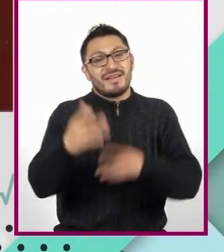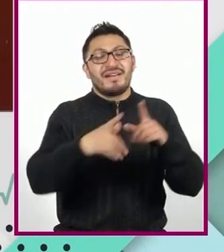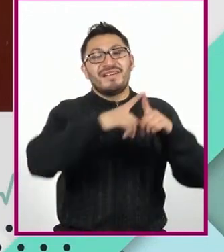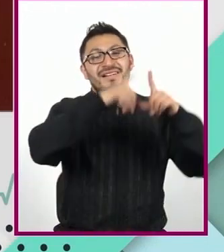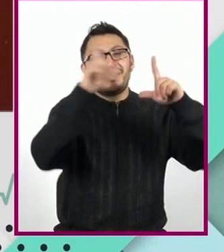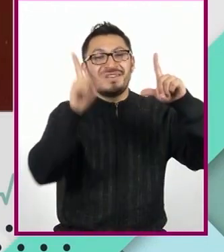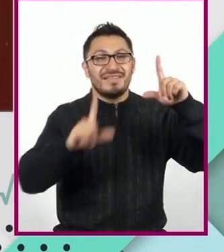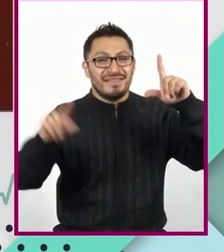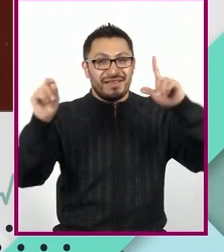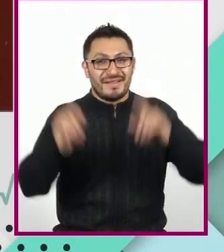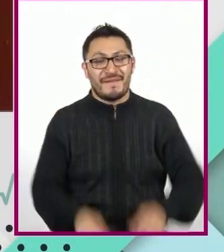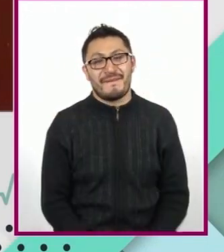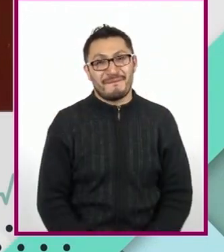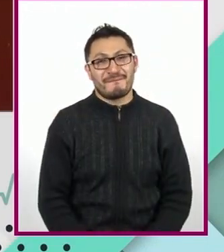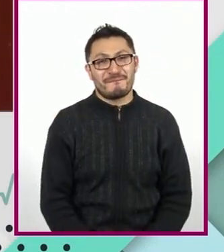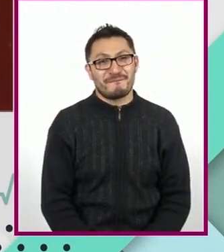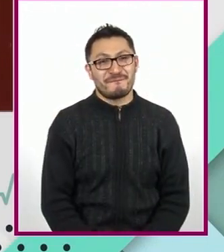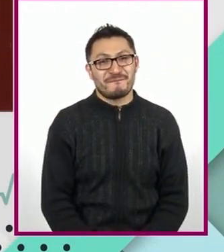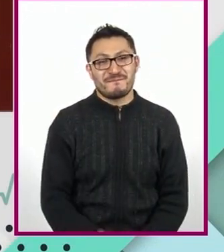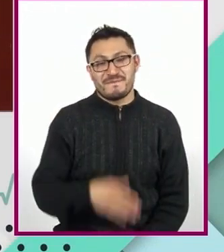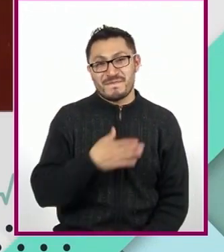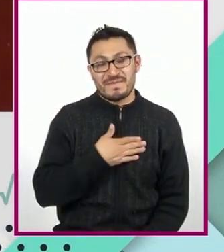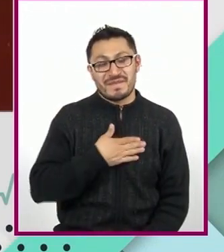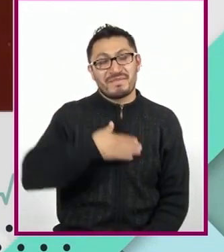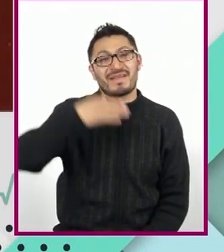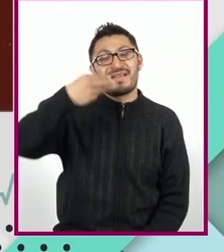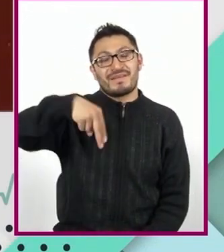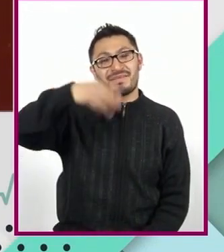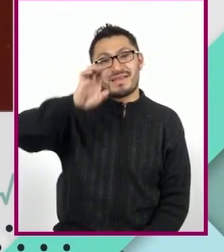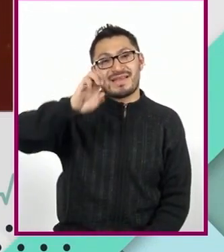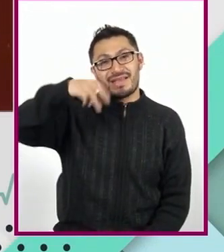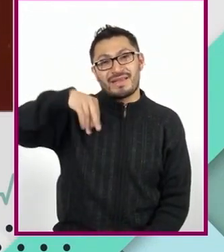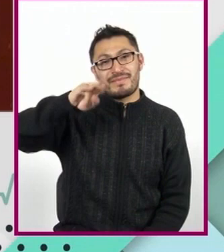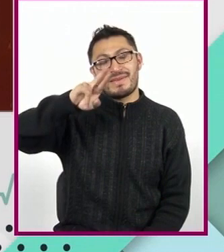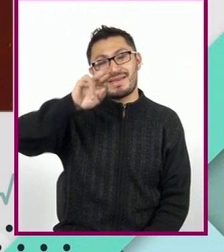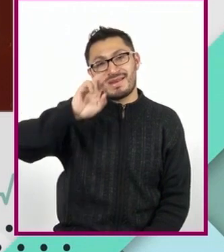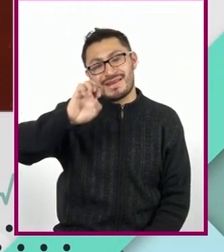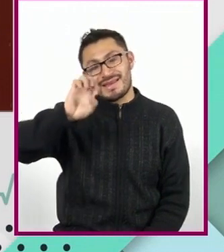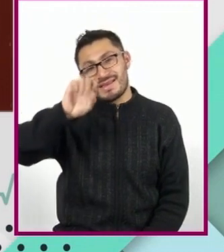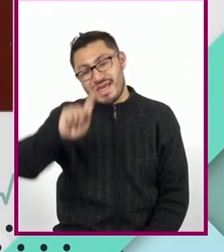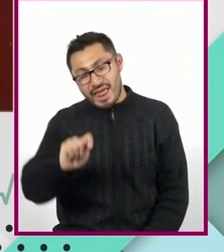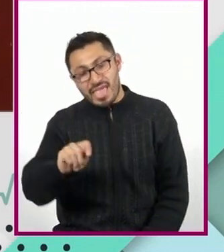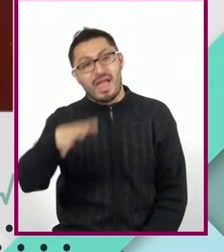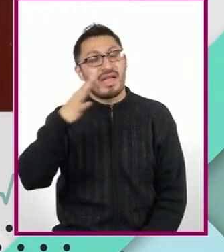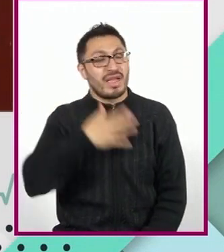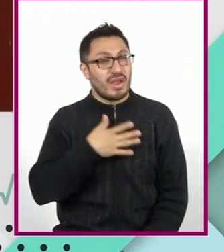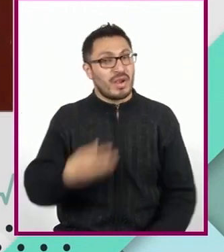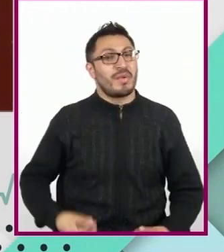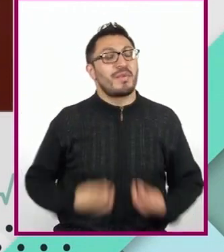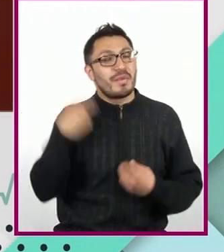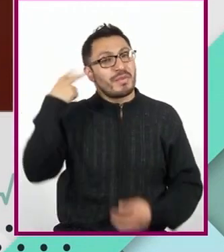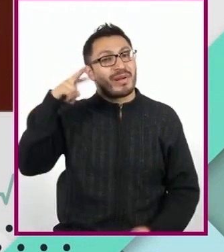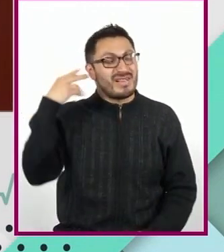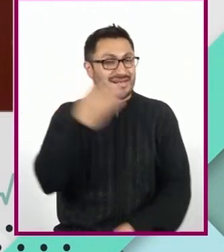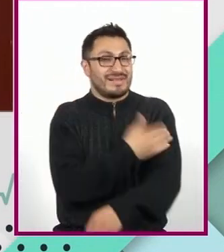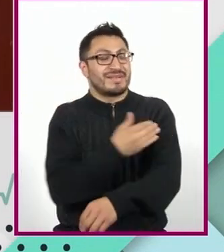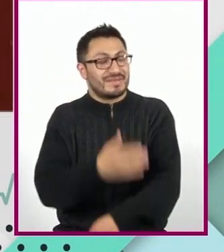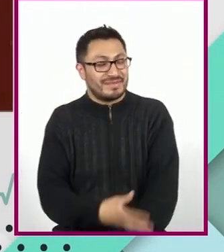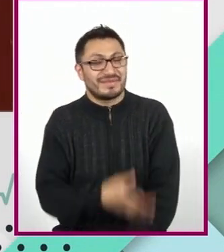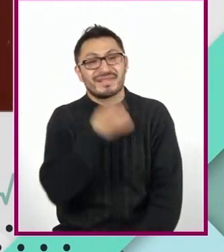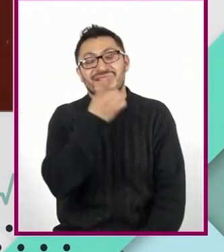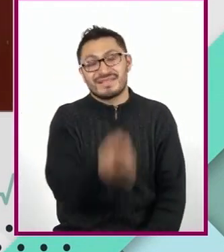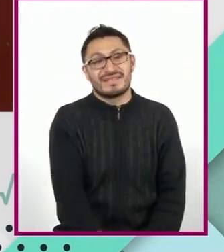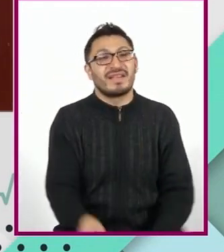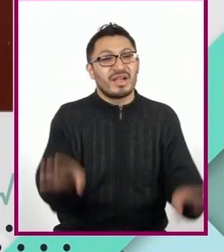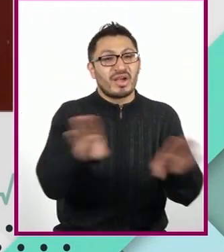República Mexicana, mi nombre es Emiret y soy del estado de Veracruz. Y si bien mi compañero acaba de hablarles de